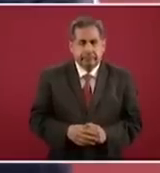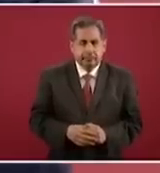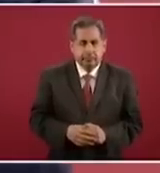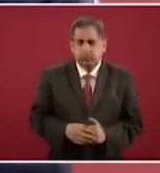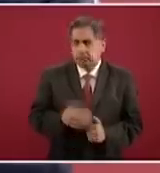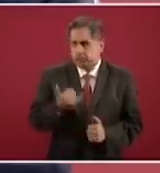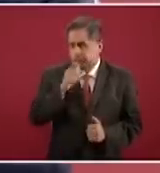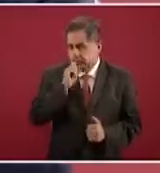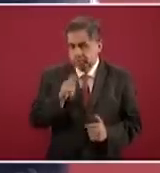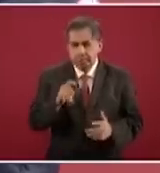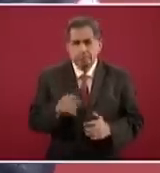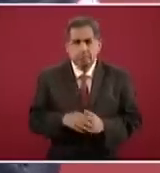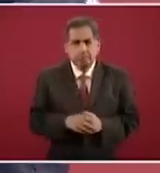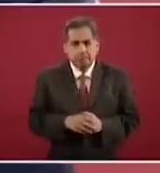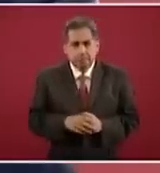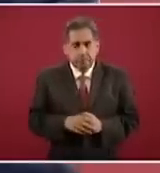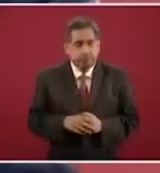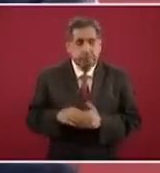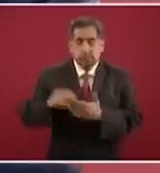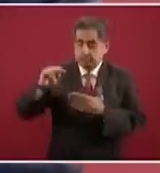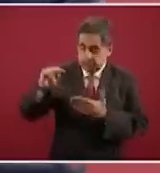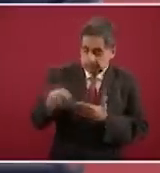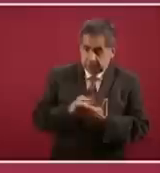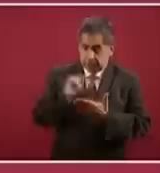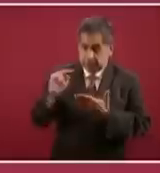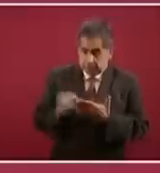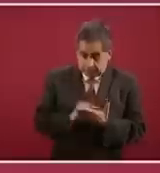y ya una vez que se firme